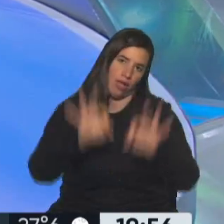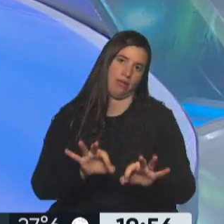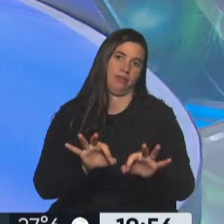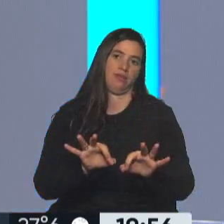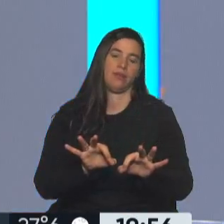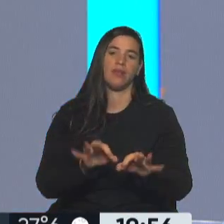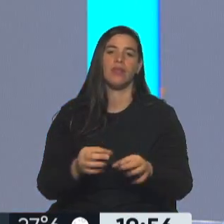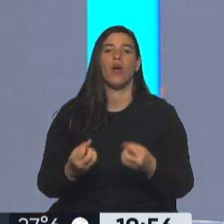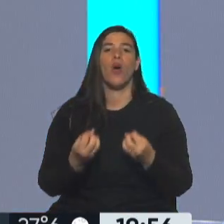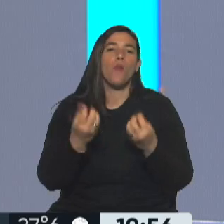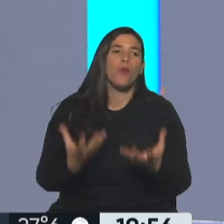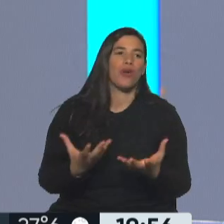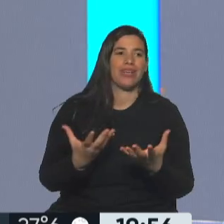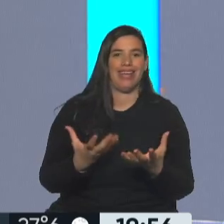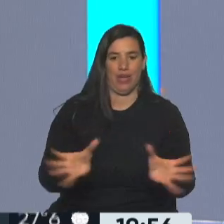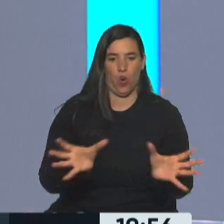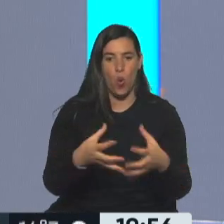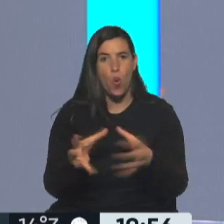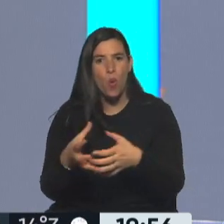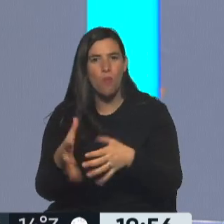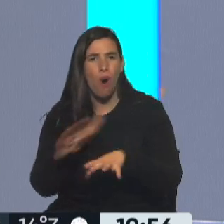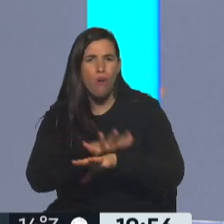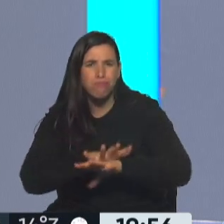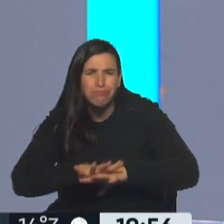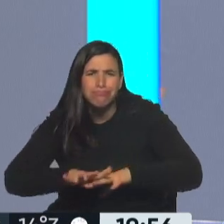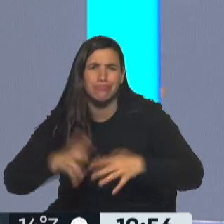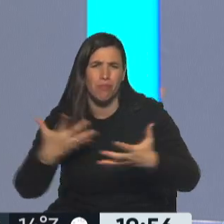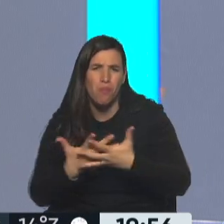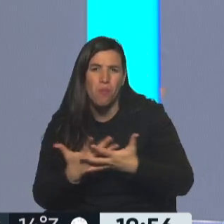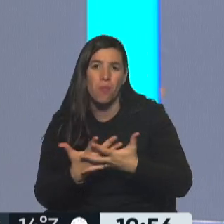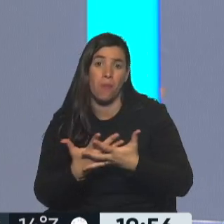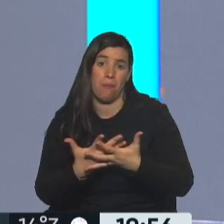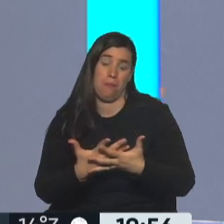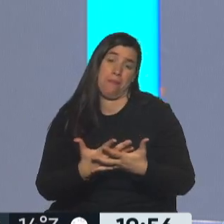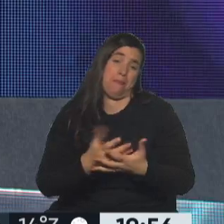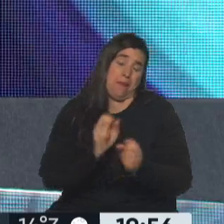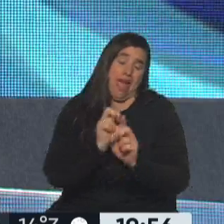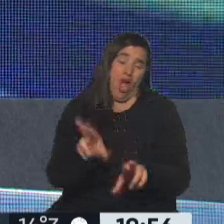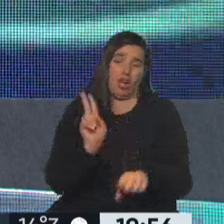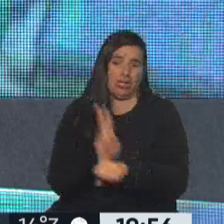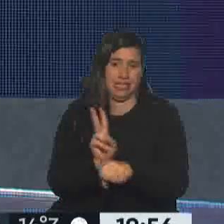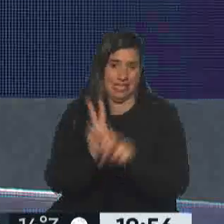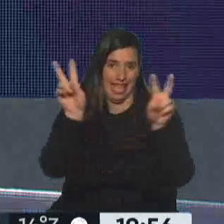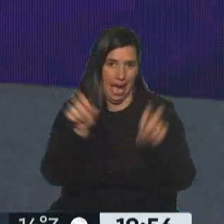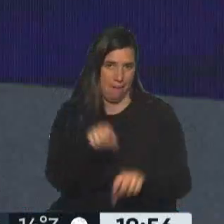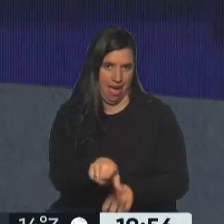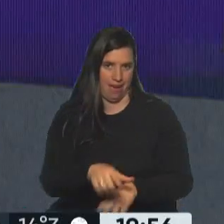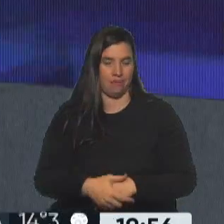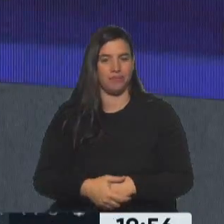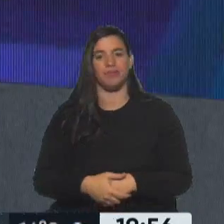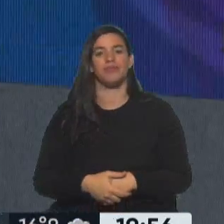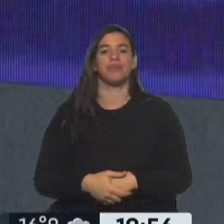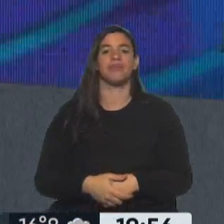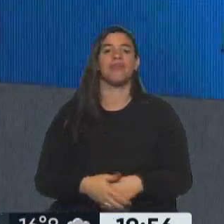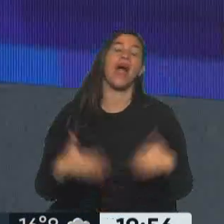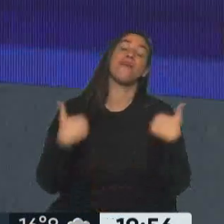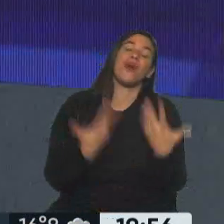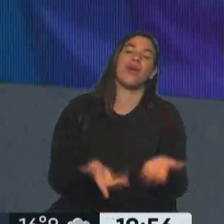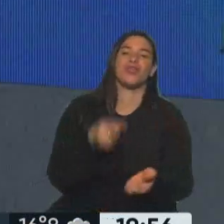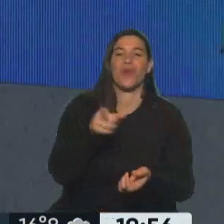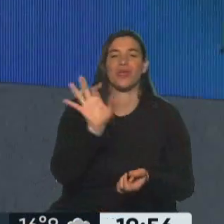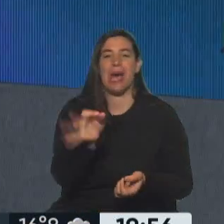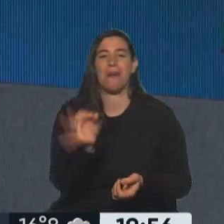que hace falta un discurso operativo de seguridad nacional y popular. Para los Los barrios problemas de la populares. seguridad no se resuelven solamente con una mejor distribución del